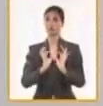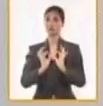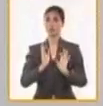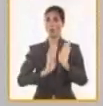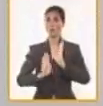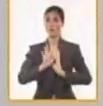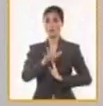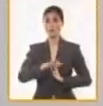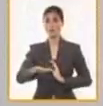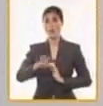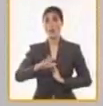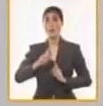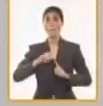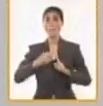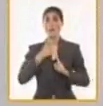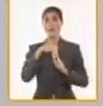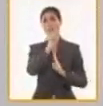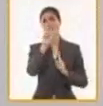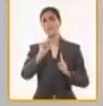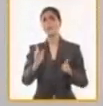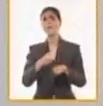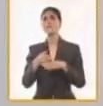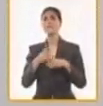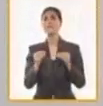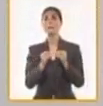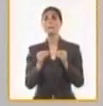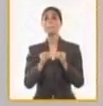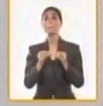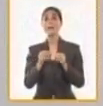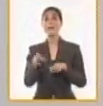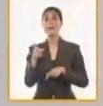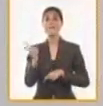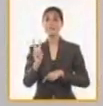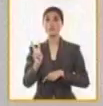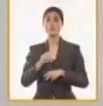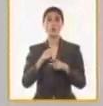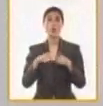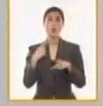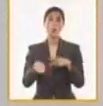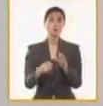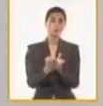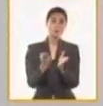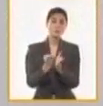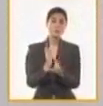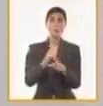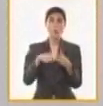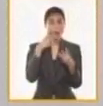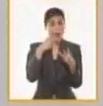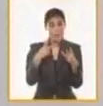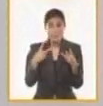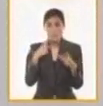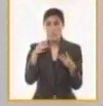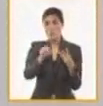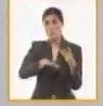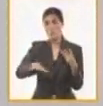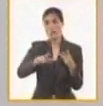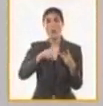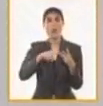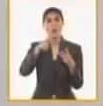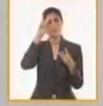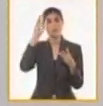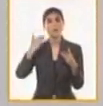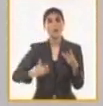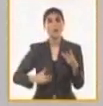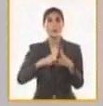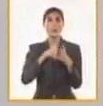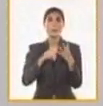sus asuntos sociales, de la atención social, de la educación, del acceso a la salud,